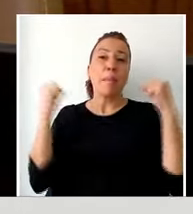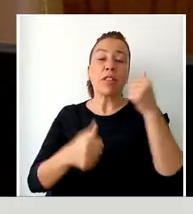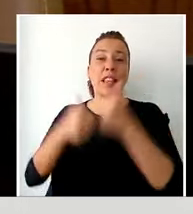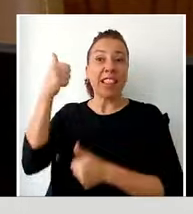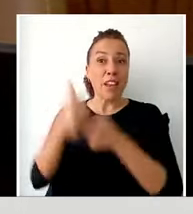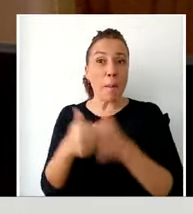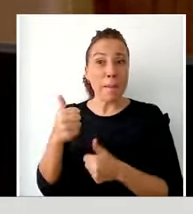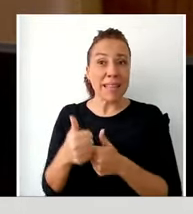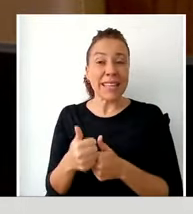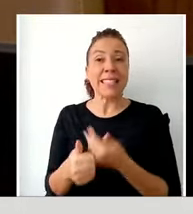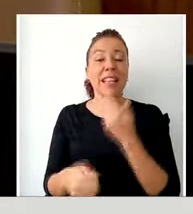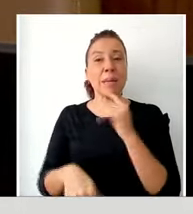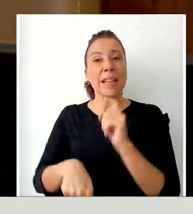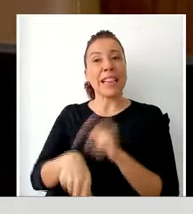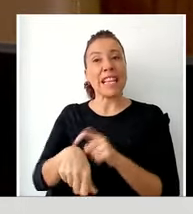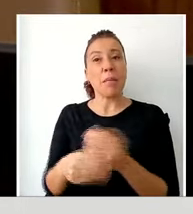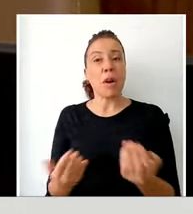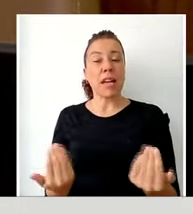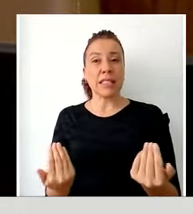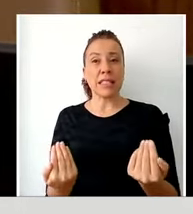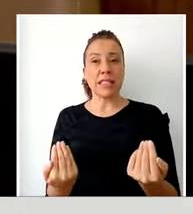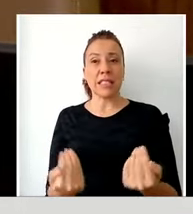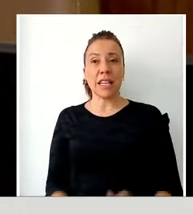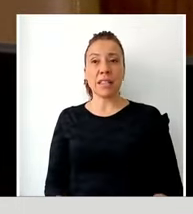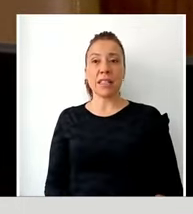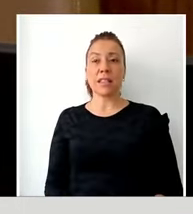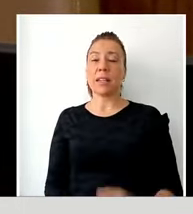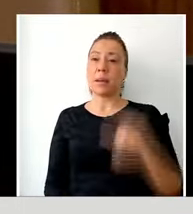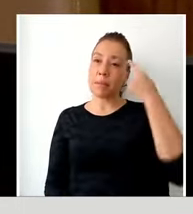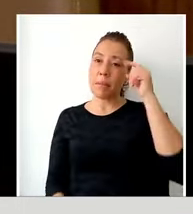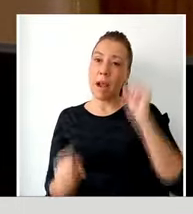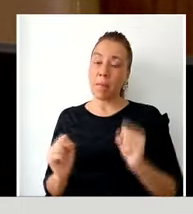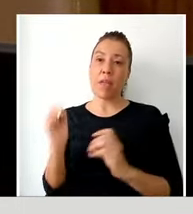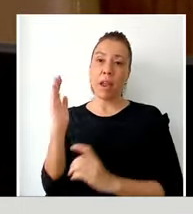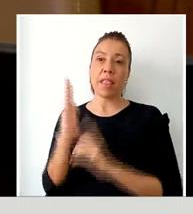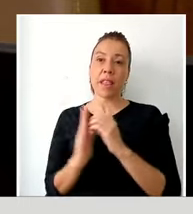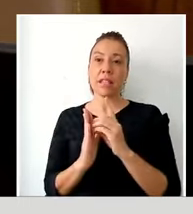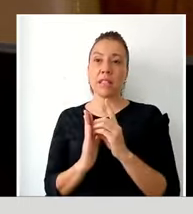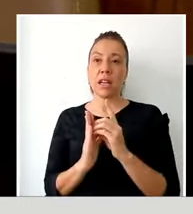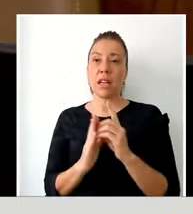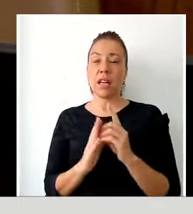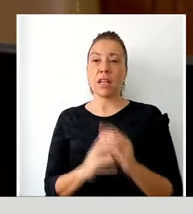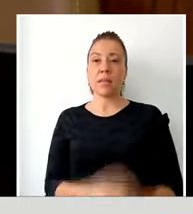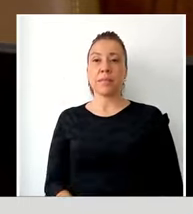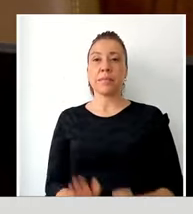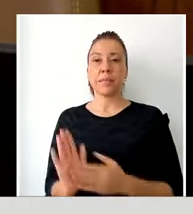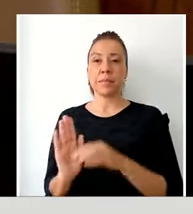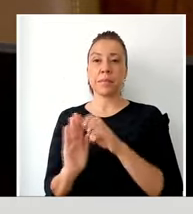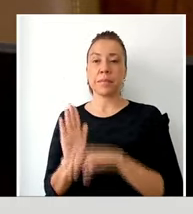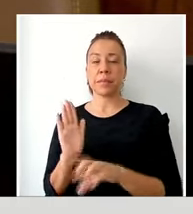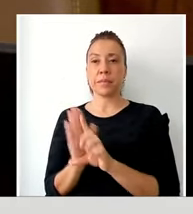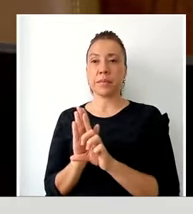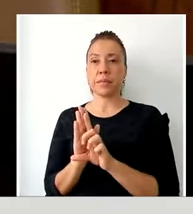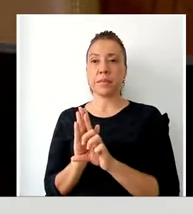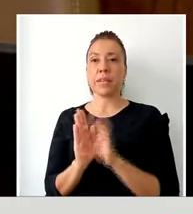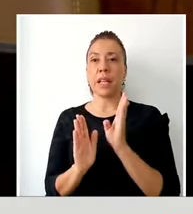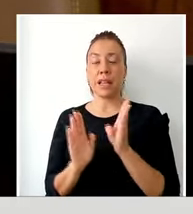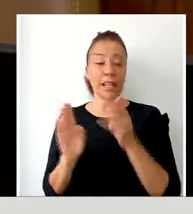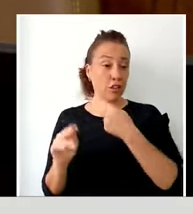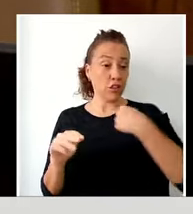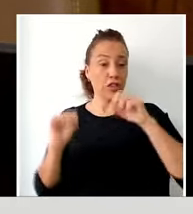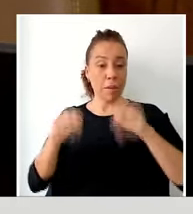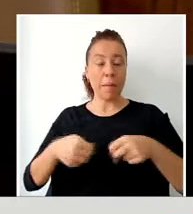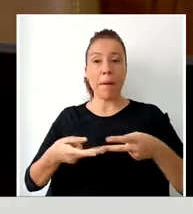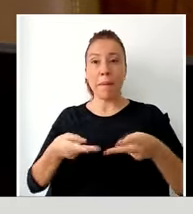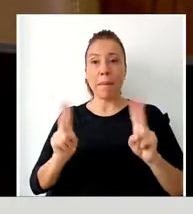tiempo necesario para poder desarrollarlo este proyecto de ley presidenta que aprobaremos permitirá a